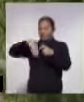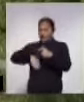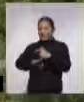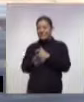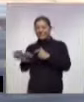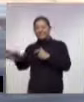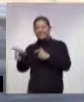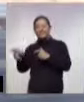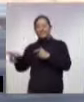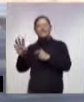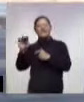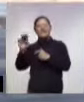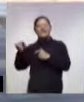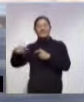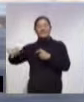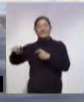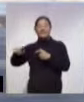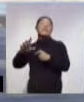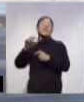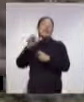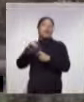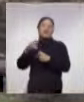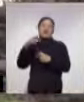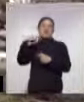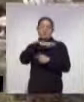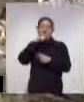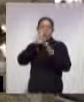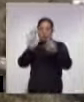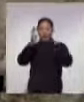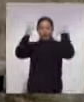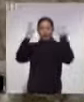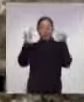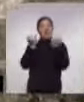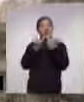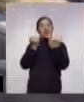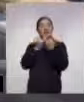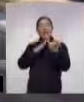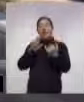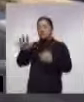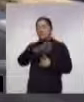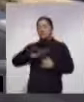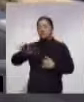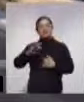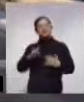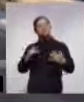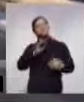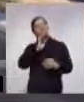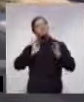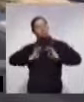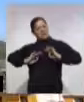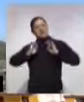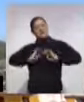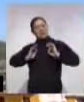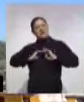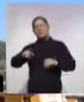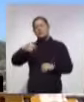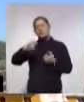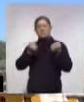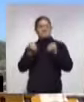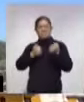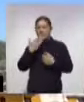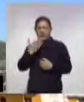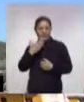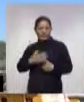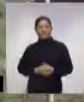este puente vehicular, se reducen los tiempos de traslado, además se fortalecen las condiciones de seguridad y prevención de accidentes en esta vía de